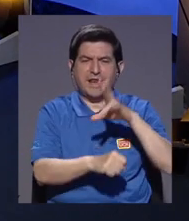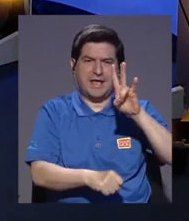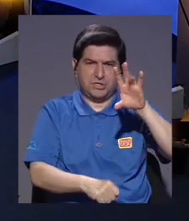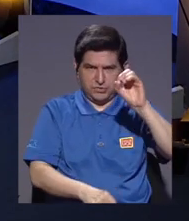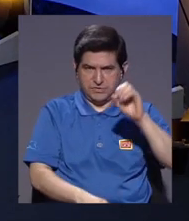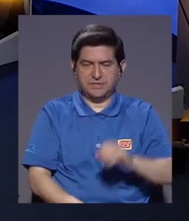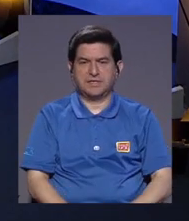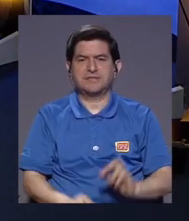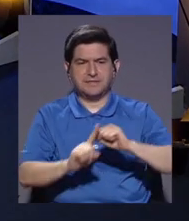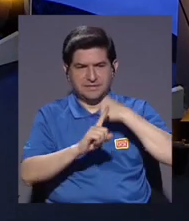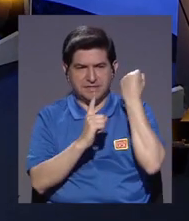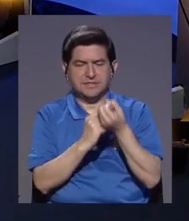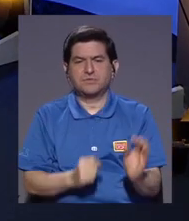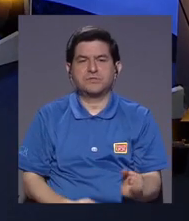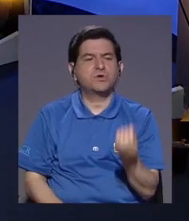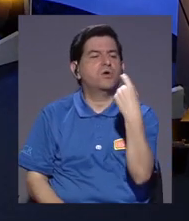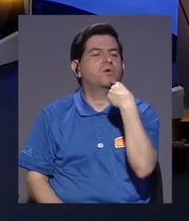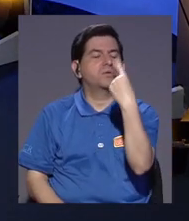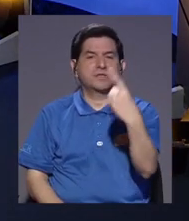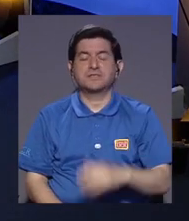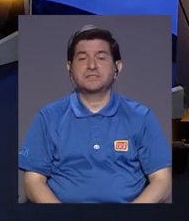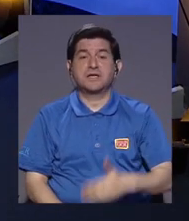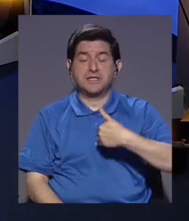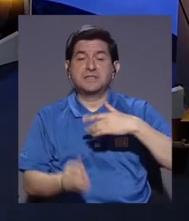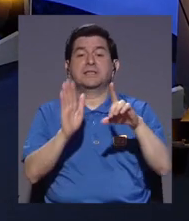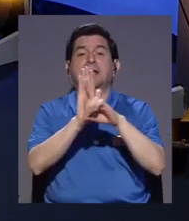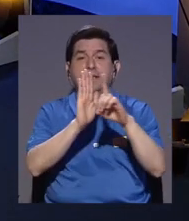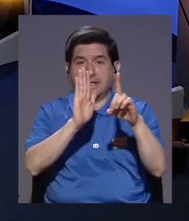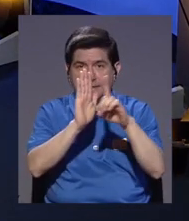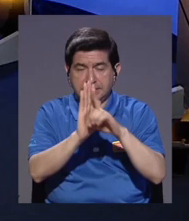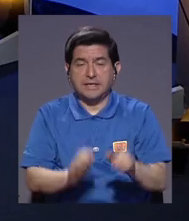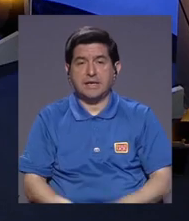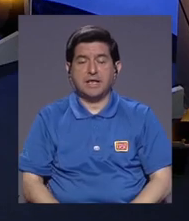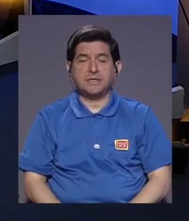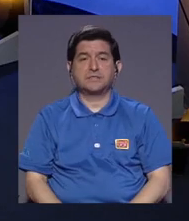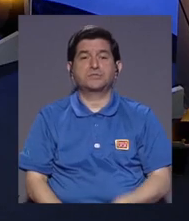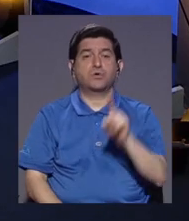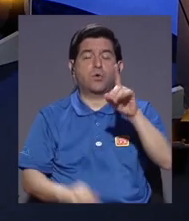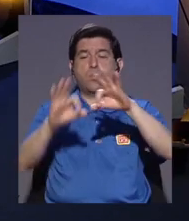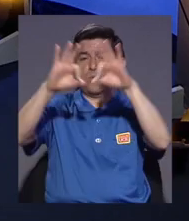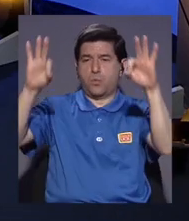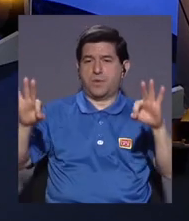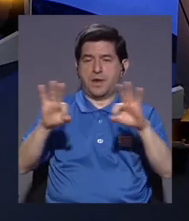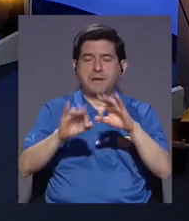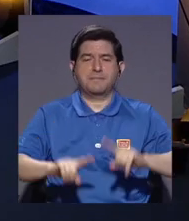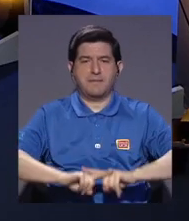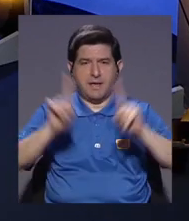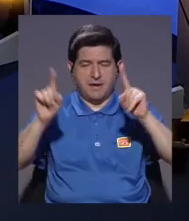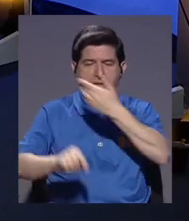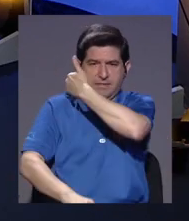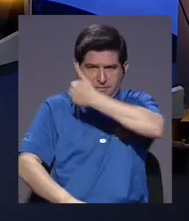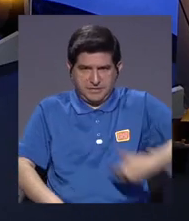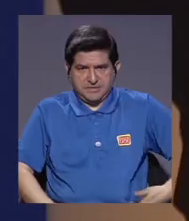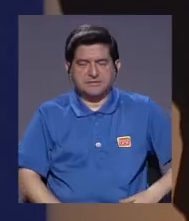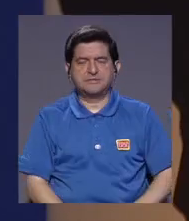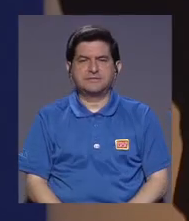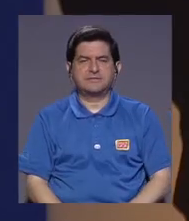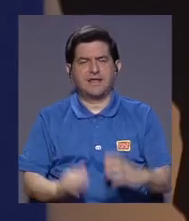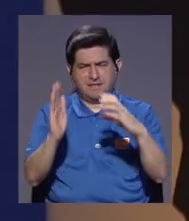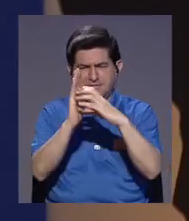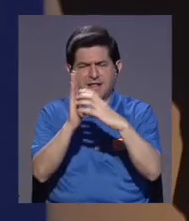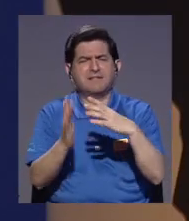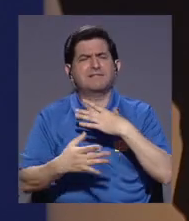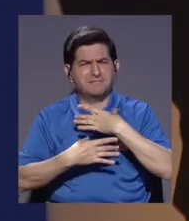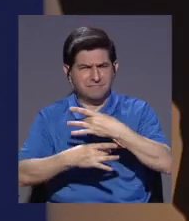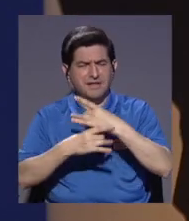70 es precisamente eso joven diciendo tenemos derecho a tender una imagen diferente en la precisa de que me llama la atención